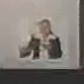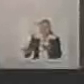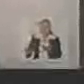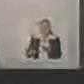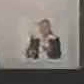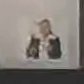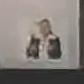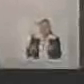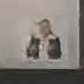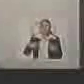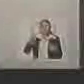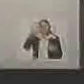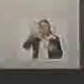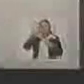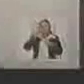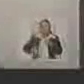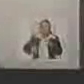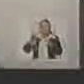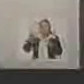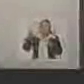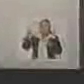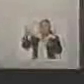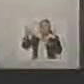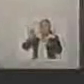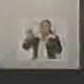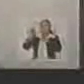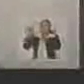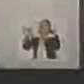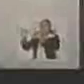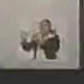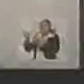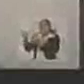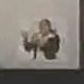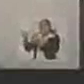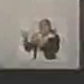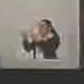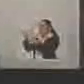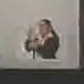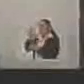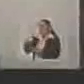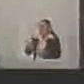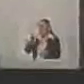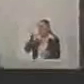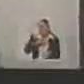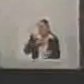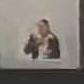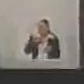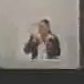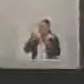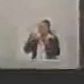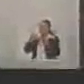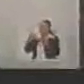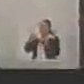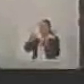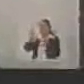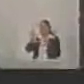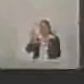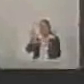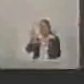inmediata la extorsión a pequeños comercios. Vecino, vecina, ¿tienes una papelería, una lavandería, una